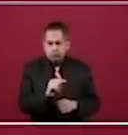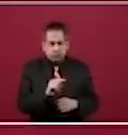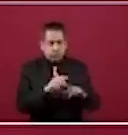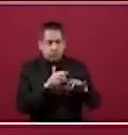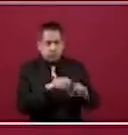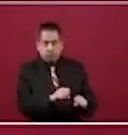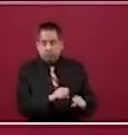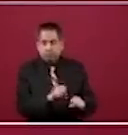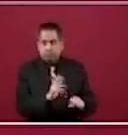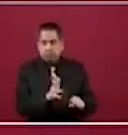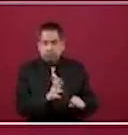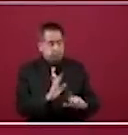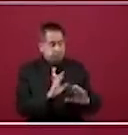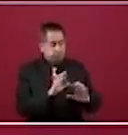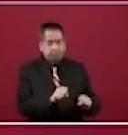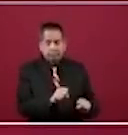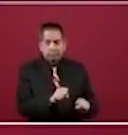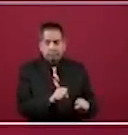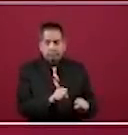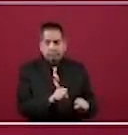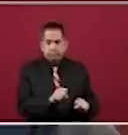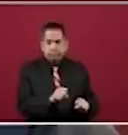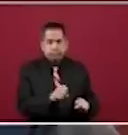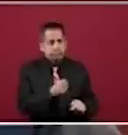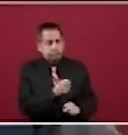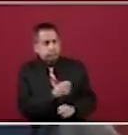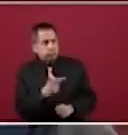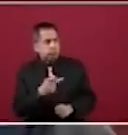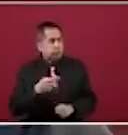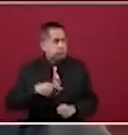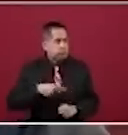detuvo a personas